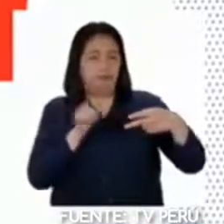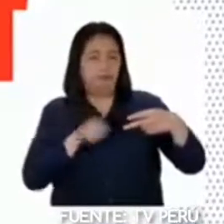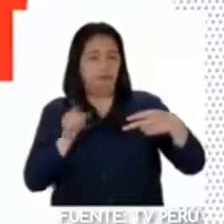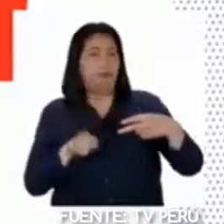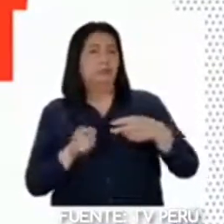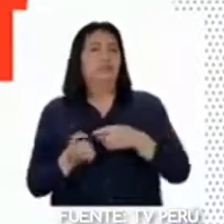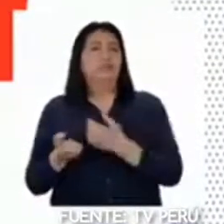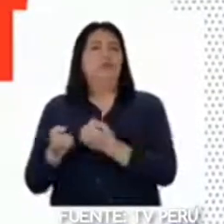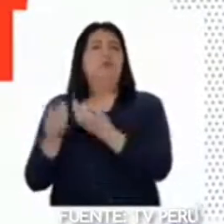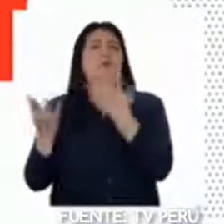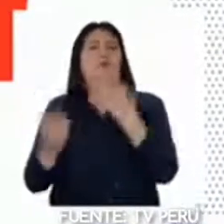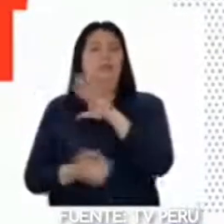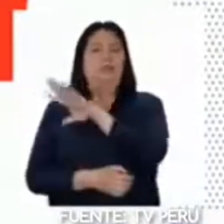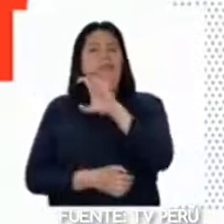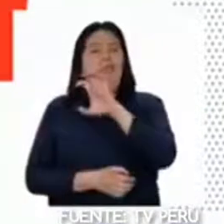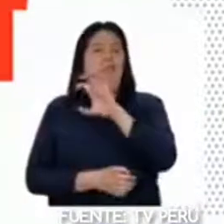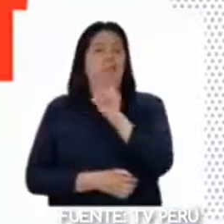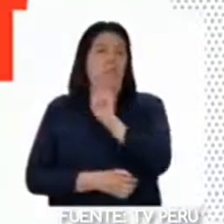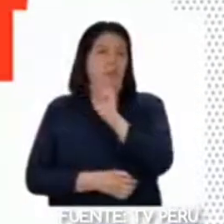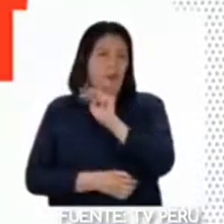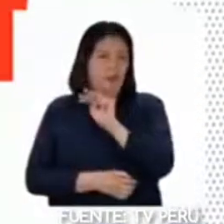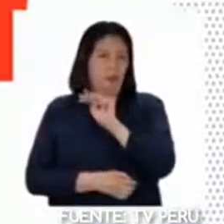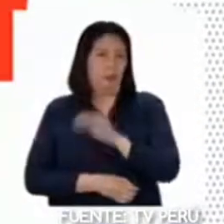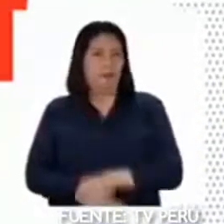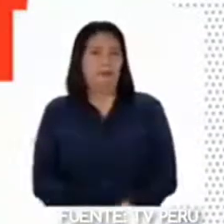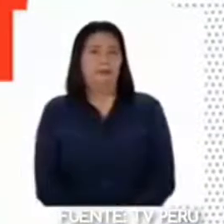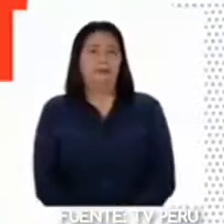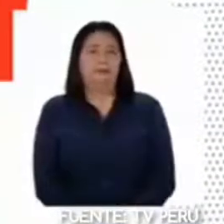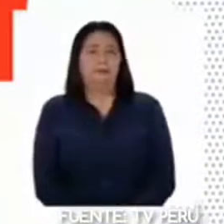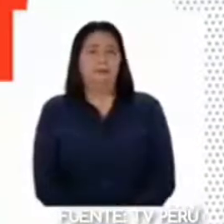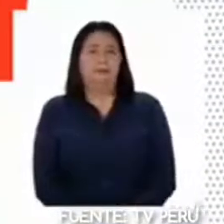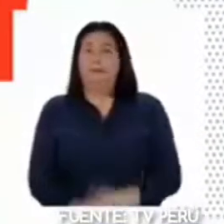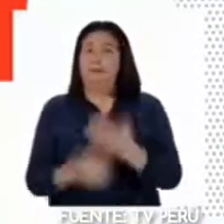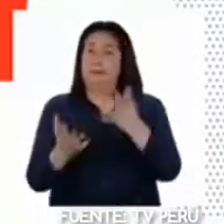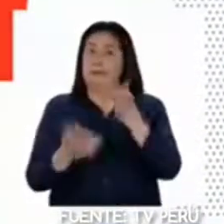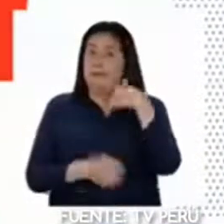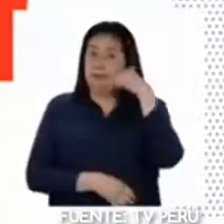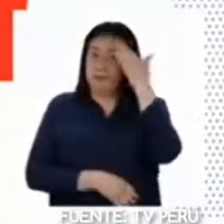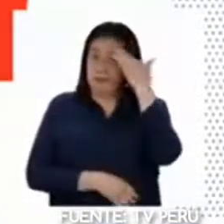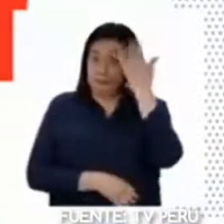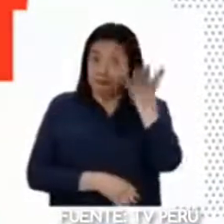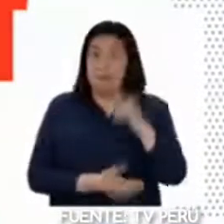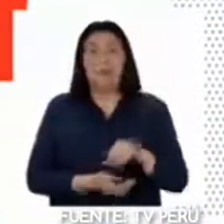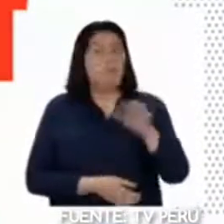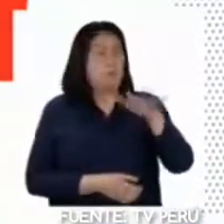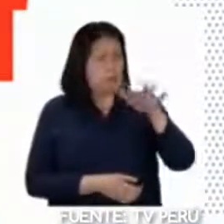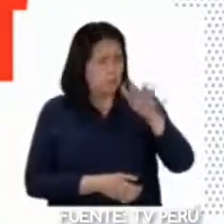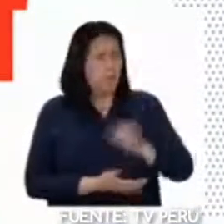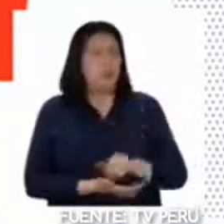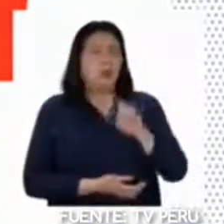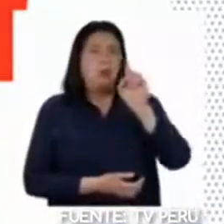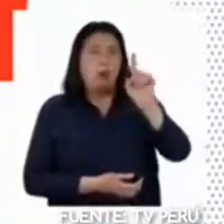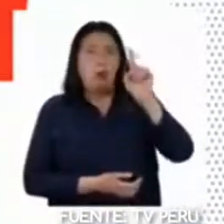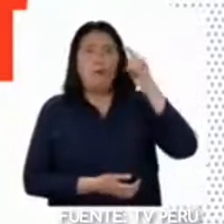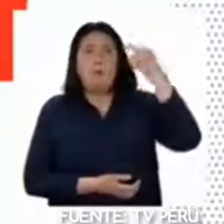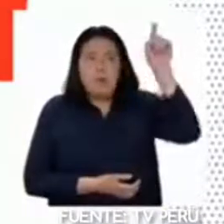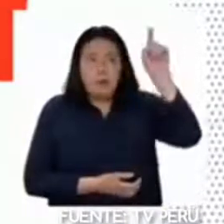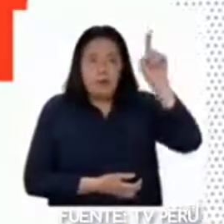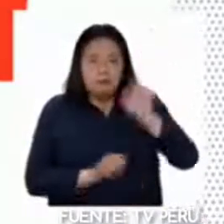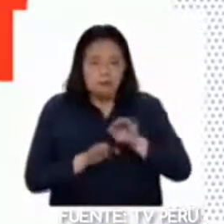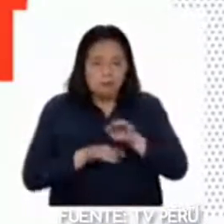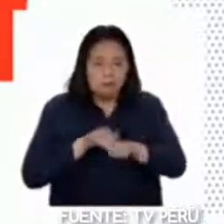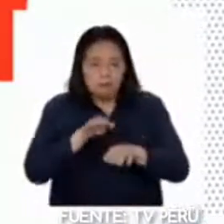Eso nos dará 500 kilómetros. Ya sabemos que aproximadamente 1.000.000 de nuestros